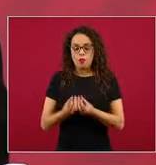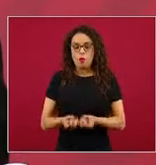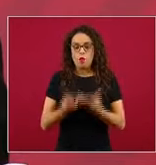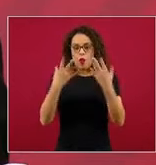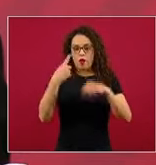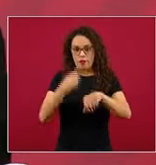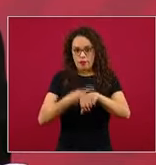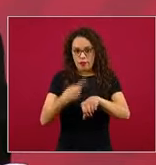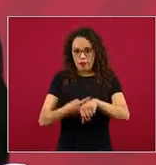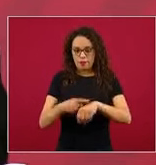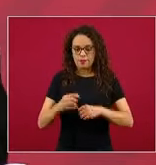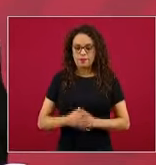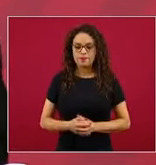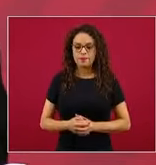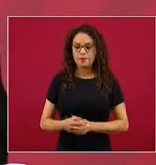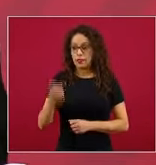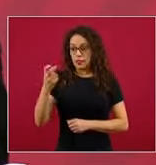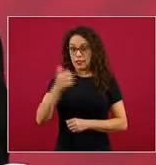En la Magdalena Contreras